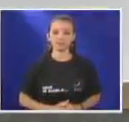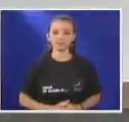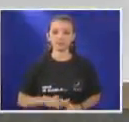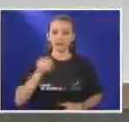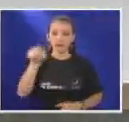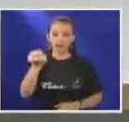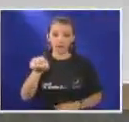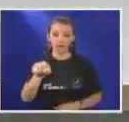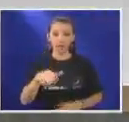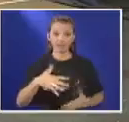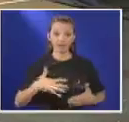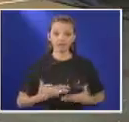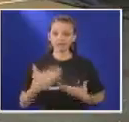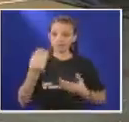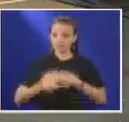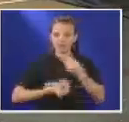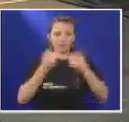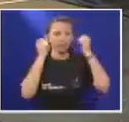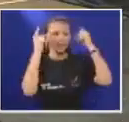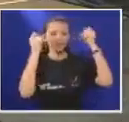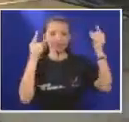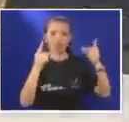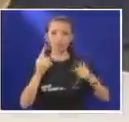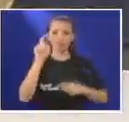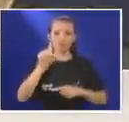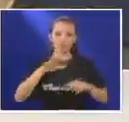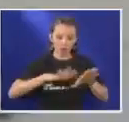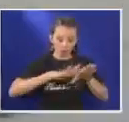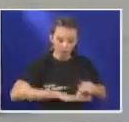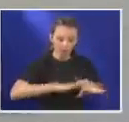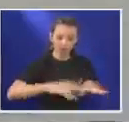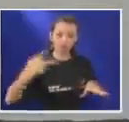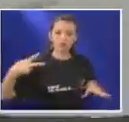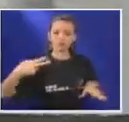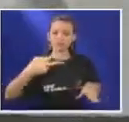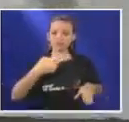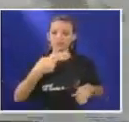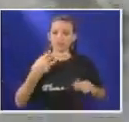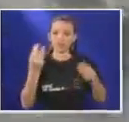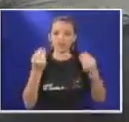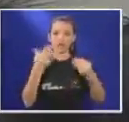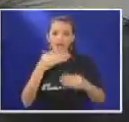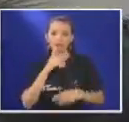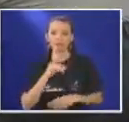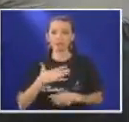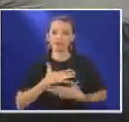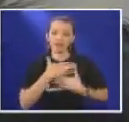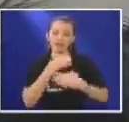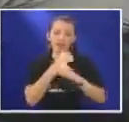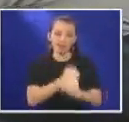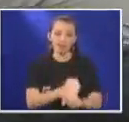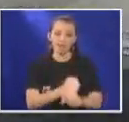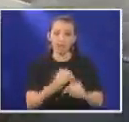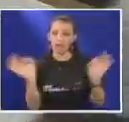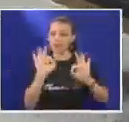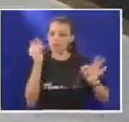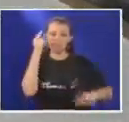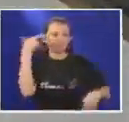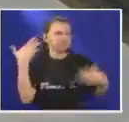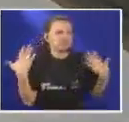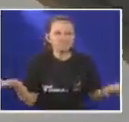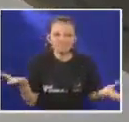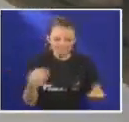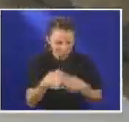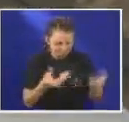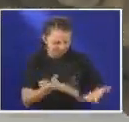Para esta espontánea actividad, solo fueron necesarios cartón, tijera y mucha confidencialidad, porque casi nadie tenía ni idea de